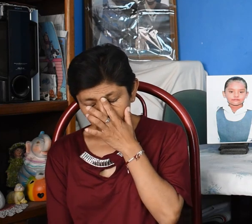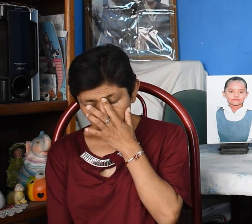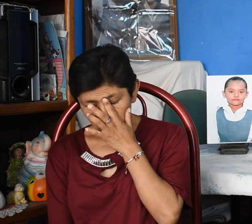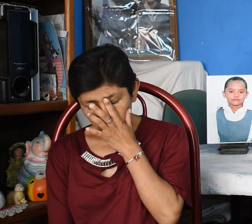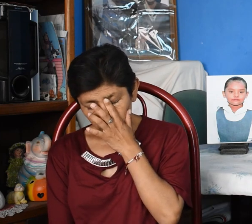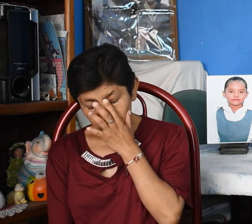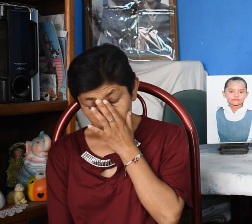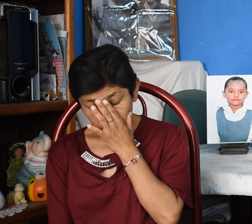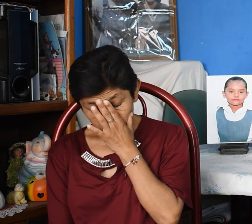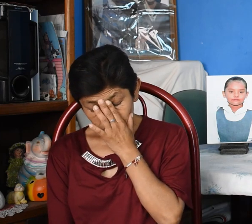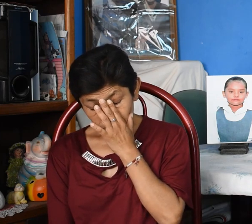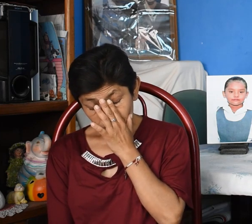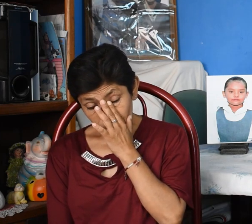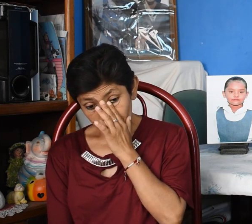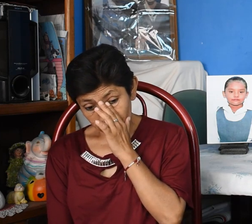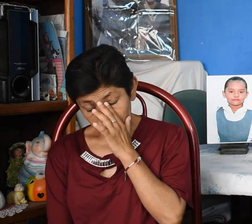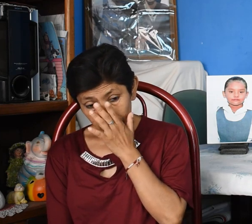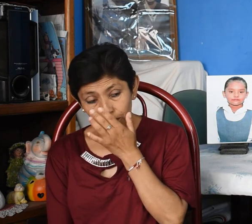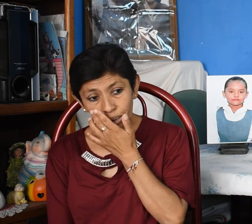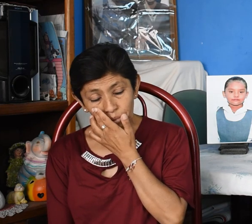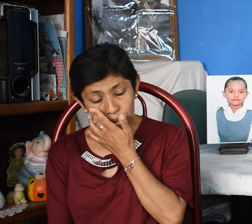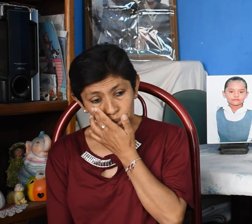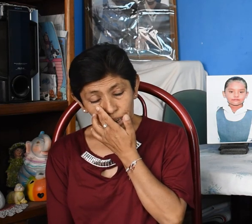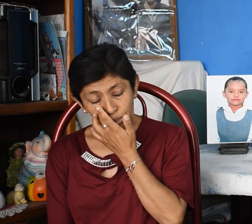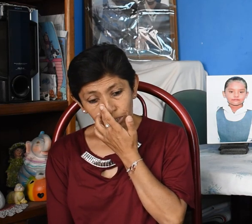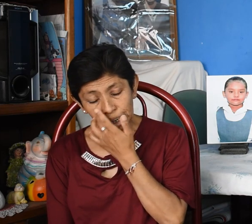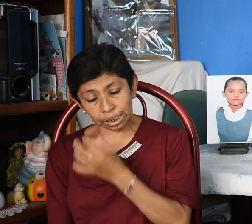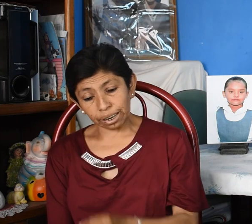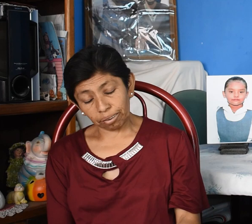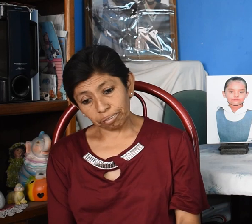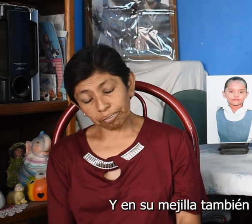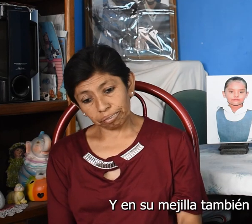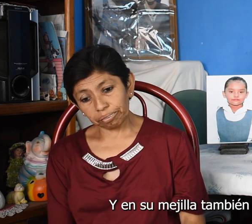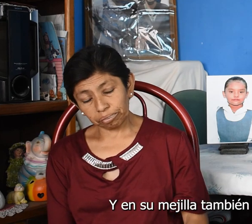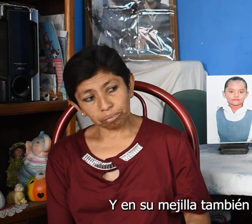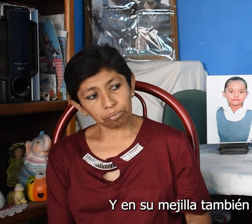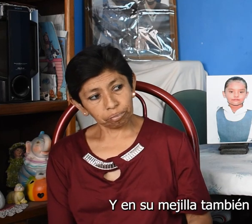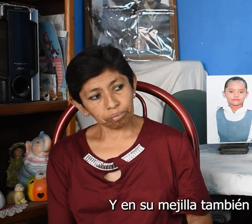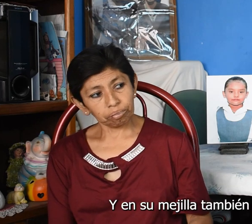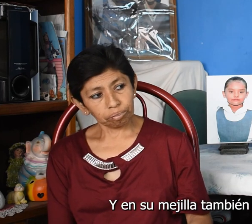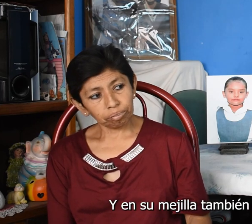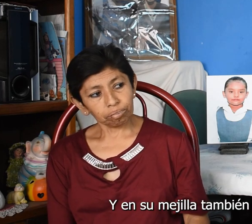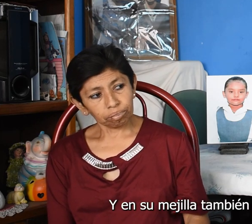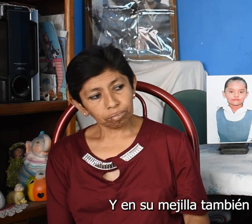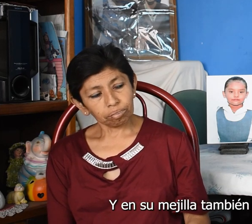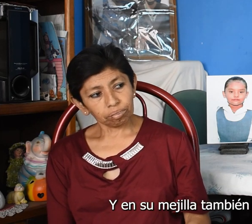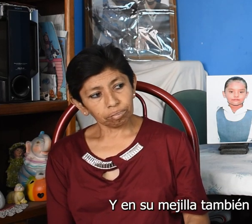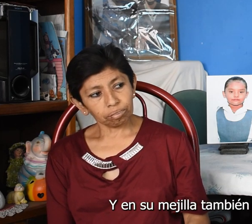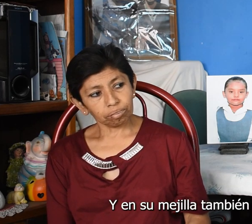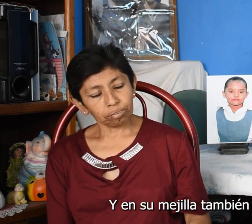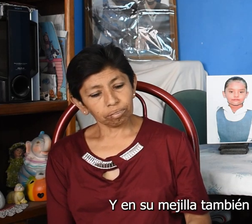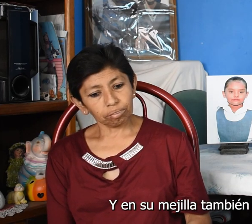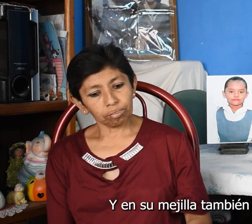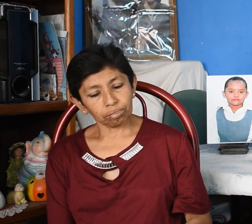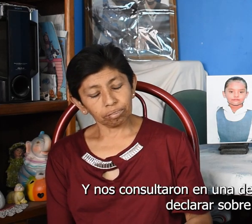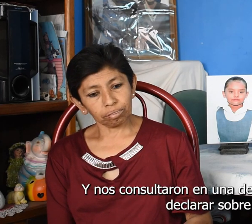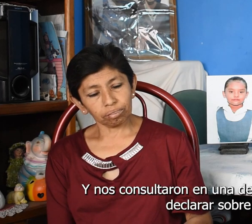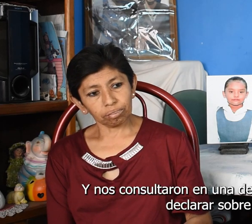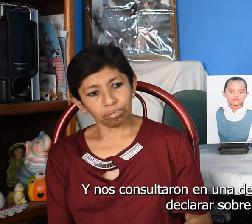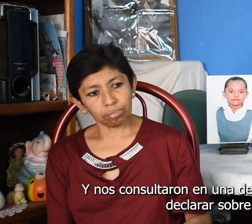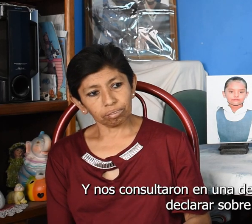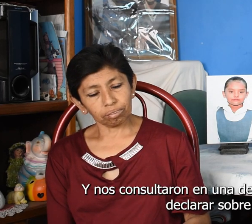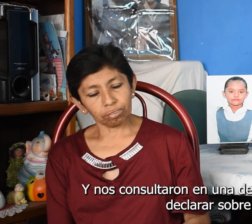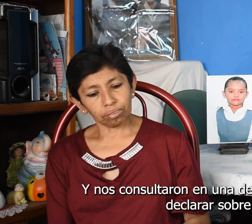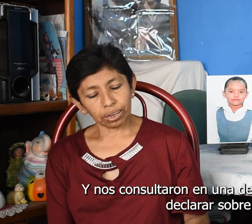Se le veía en la parte de la frente golpe, en la parte de la frente golpe, y en su mejilla también se le veía golpe a la niña. Y